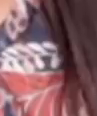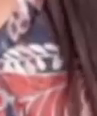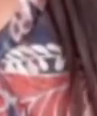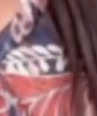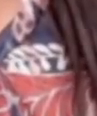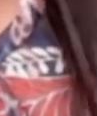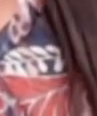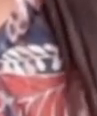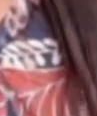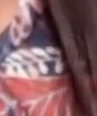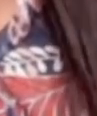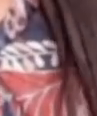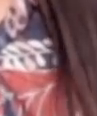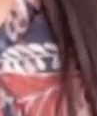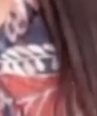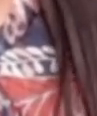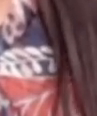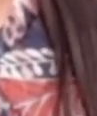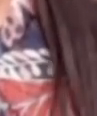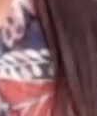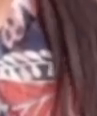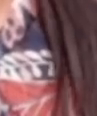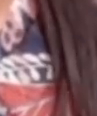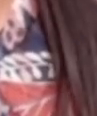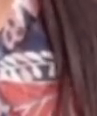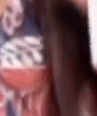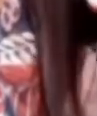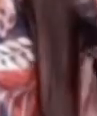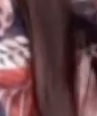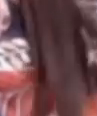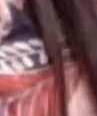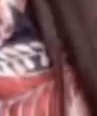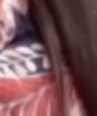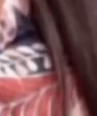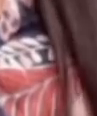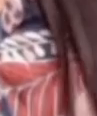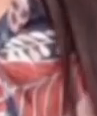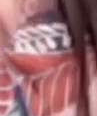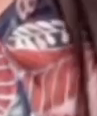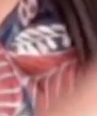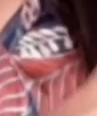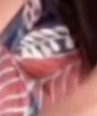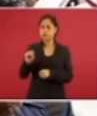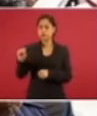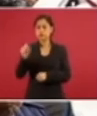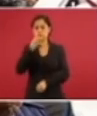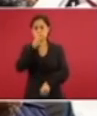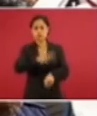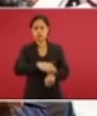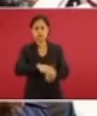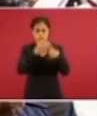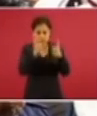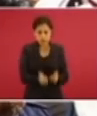te vamos a dejar un cupón, El Charro, que es un descuento de 50 pesos en tu compra. Así que ya lo sabes. Y usted,